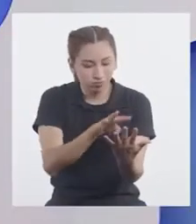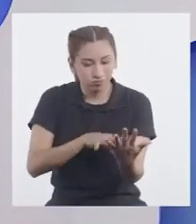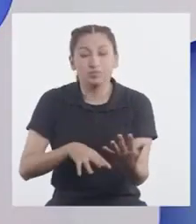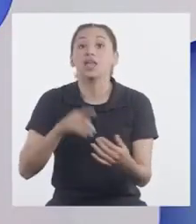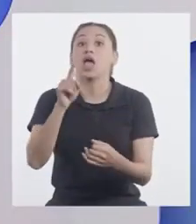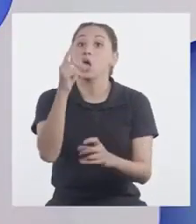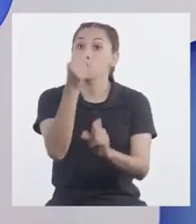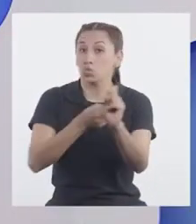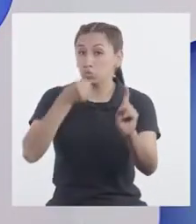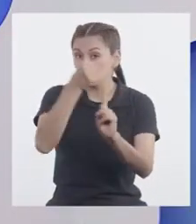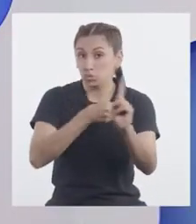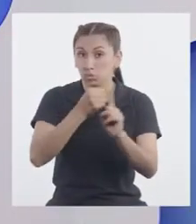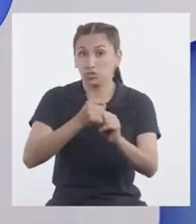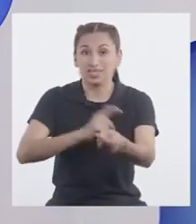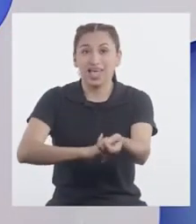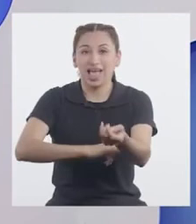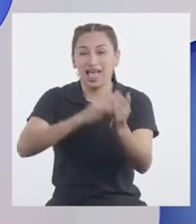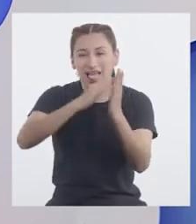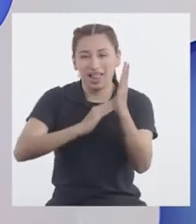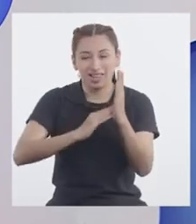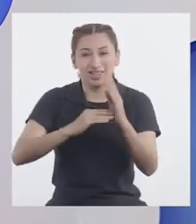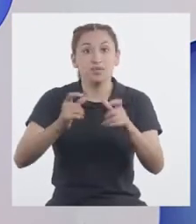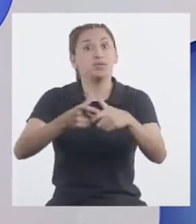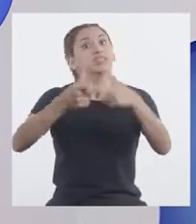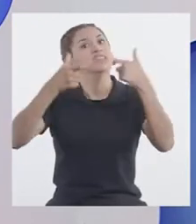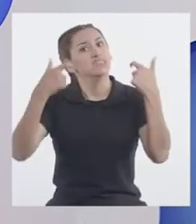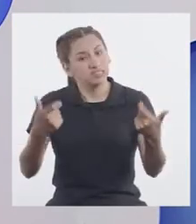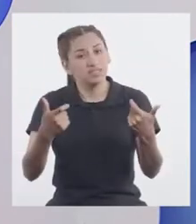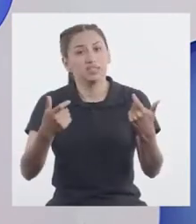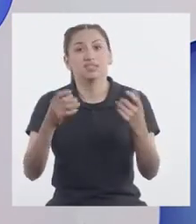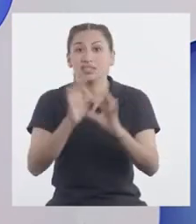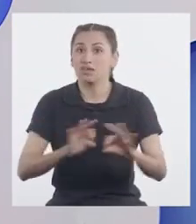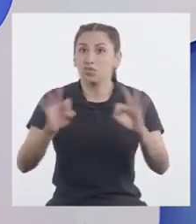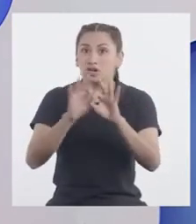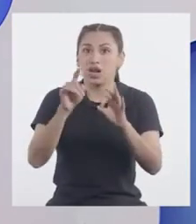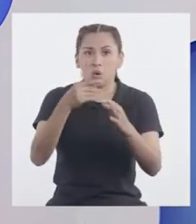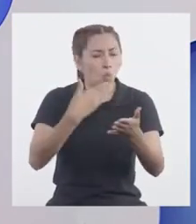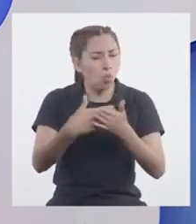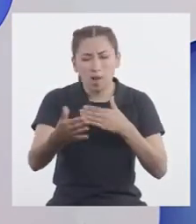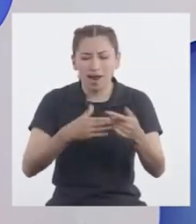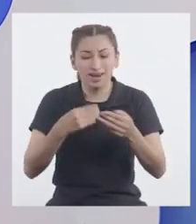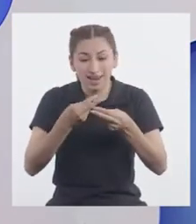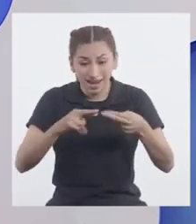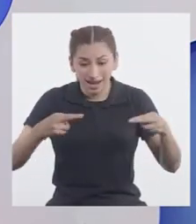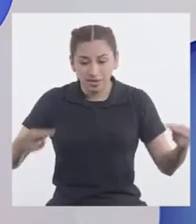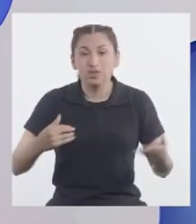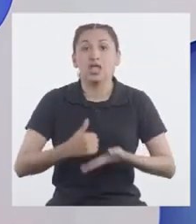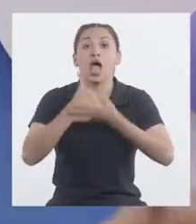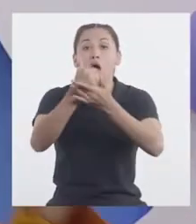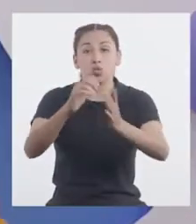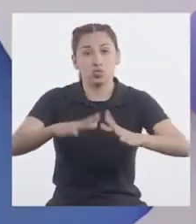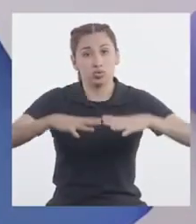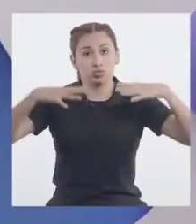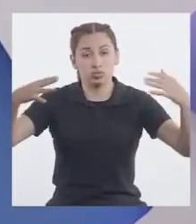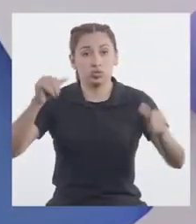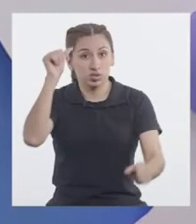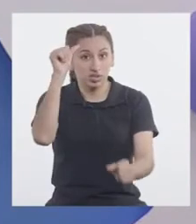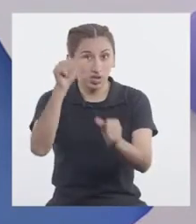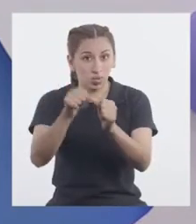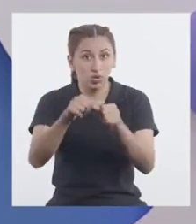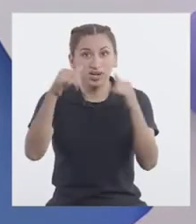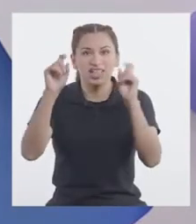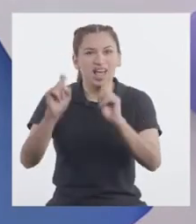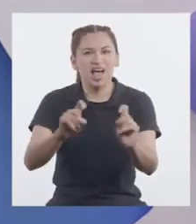La lucha contra la anemia es grande, así que cualquier herramienta creativa que comunique bien ayuda muchísimo. recordemos